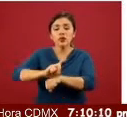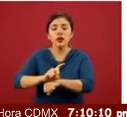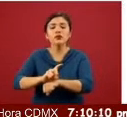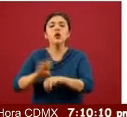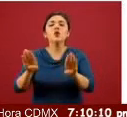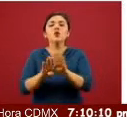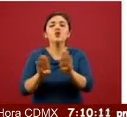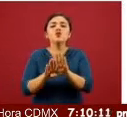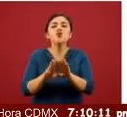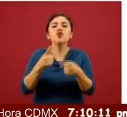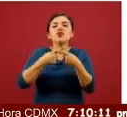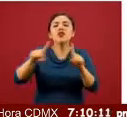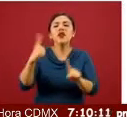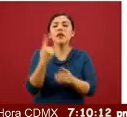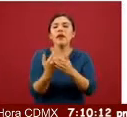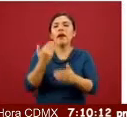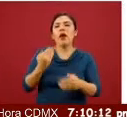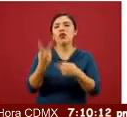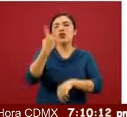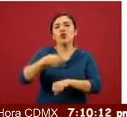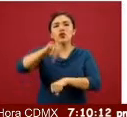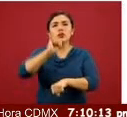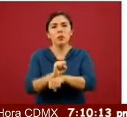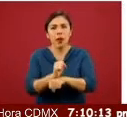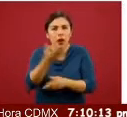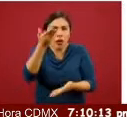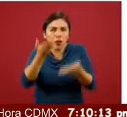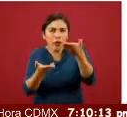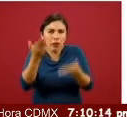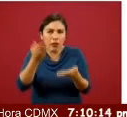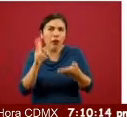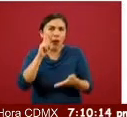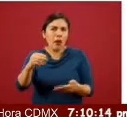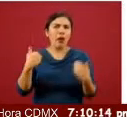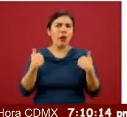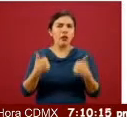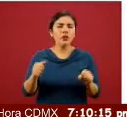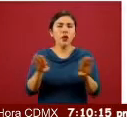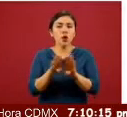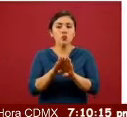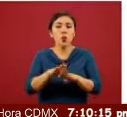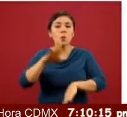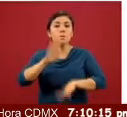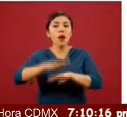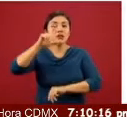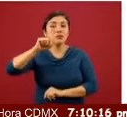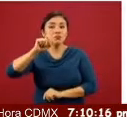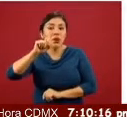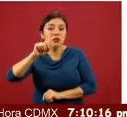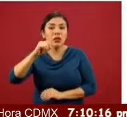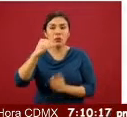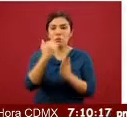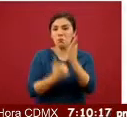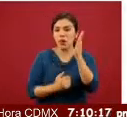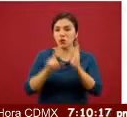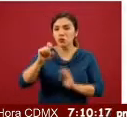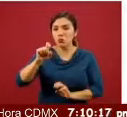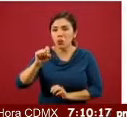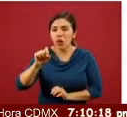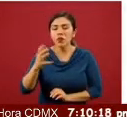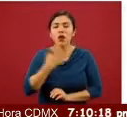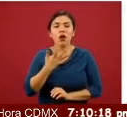con la de hace 2 semanas. Prácticamente podemos ver que en el rango de más 20, menos 20,